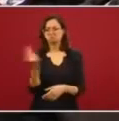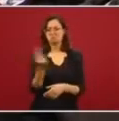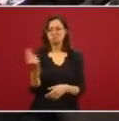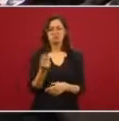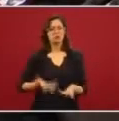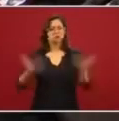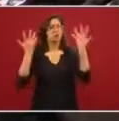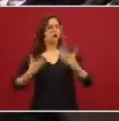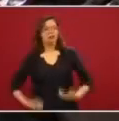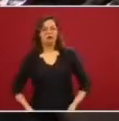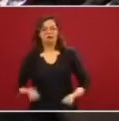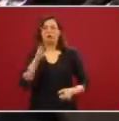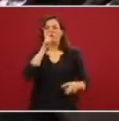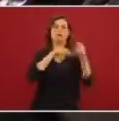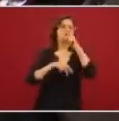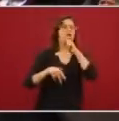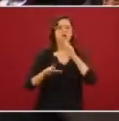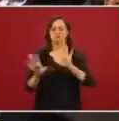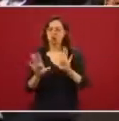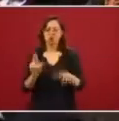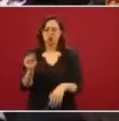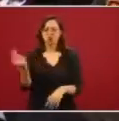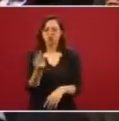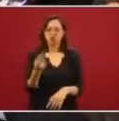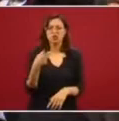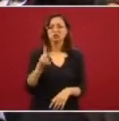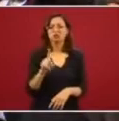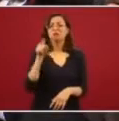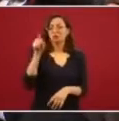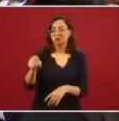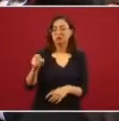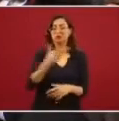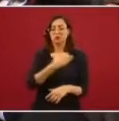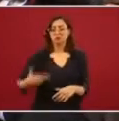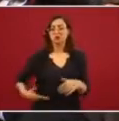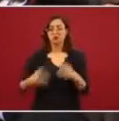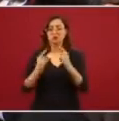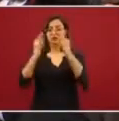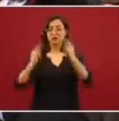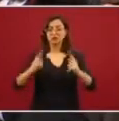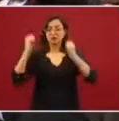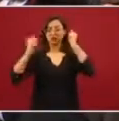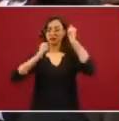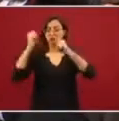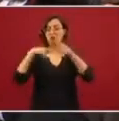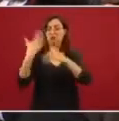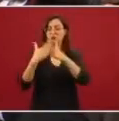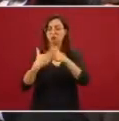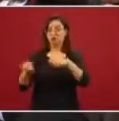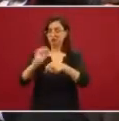crisis en pánico y entender que entonces el presidente va a usted va a ir al allianz que es turístico en este caso el que se va en esta inauguración